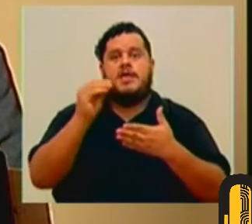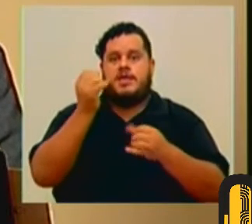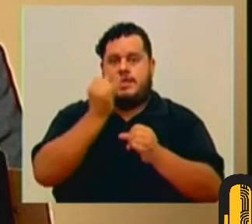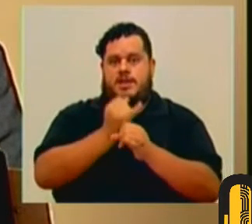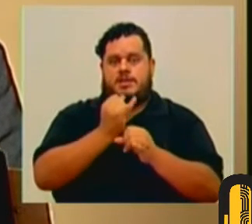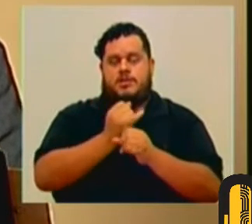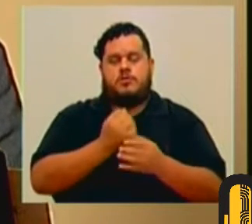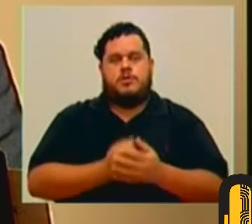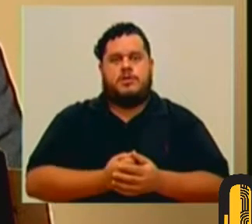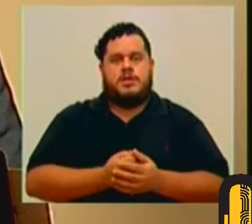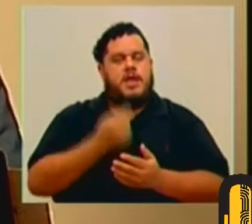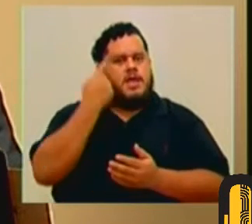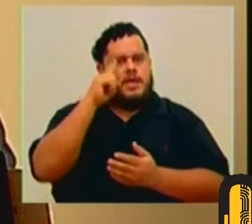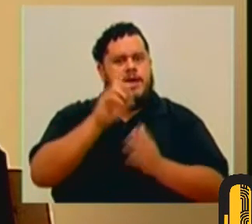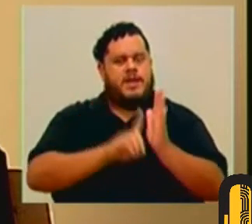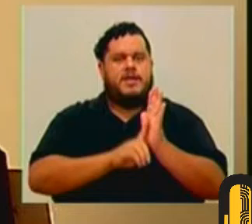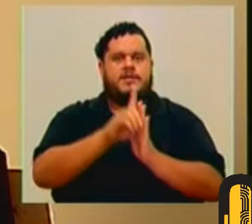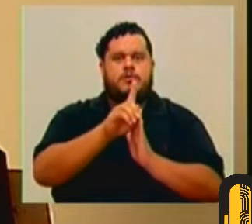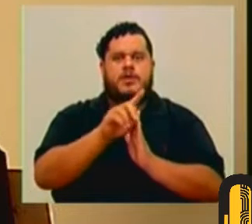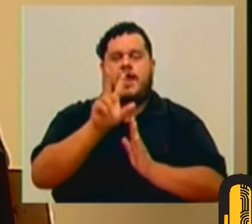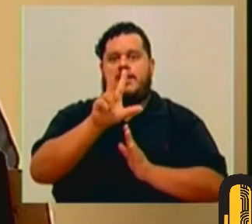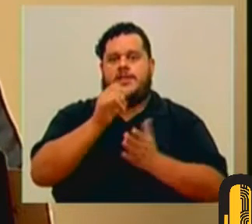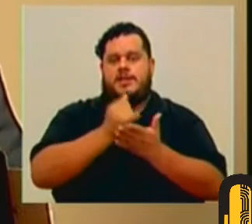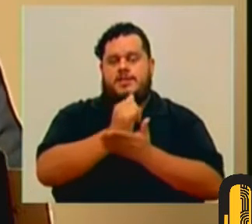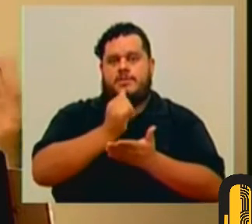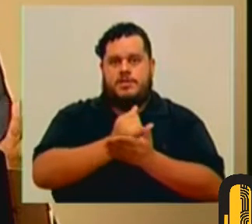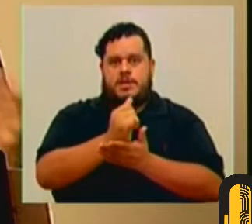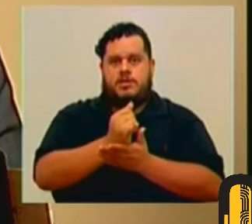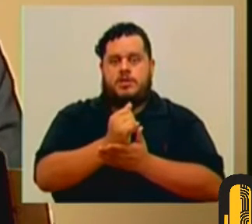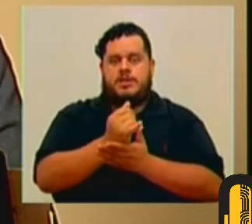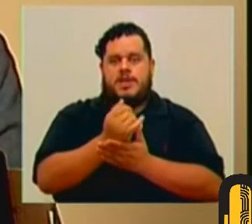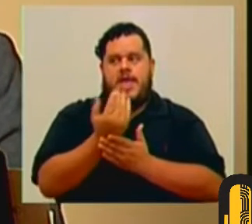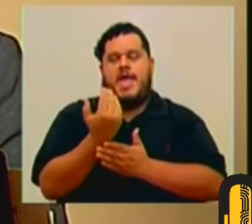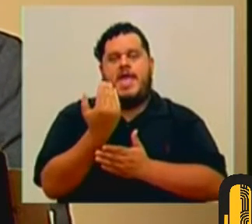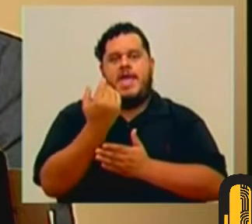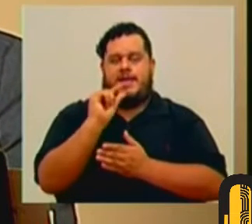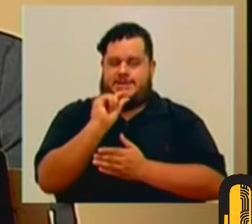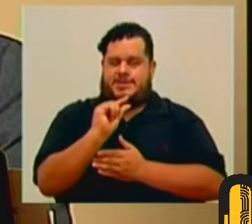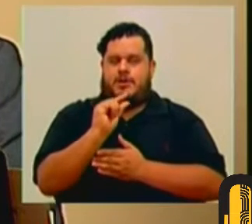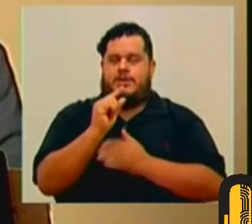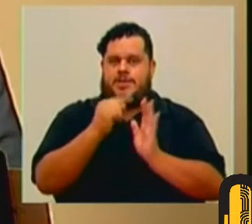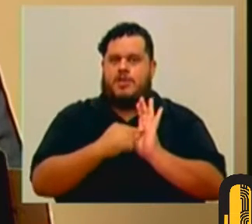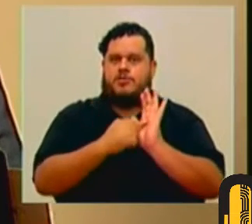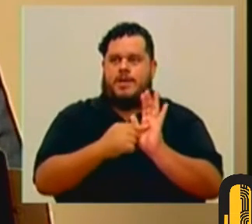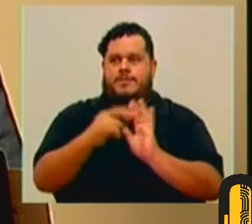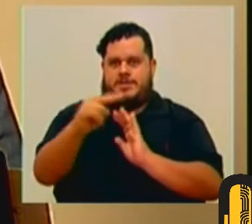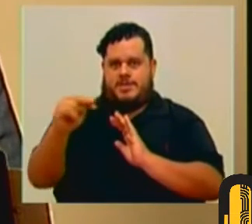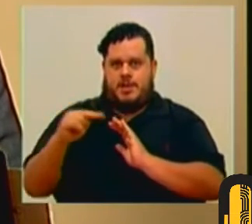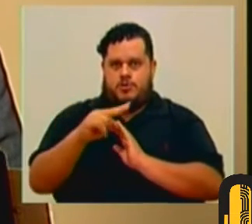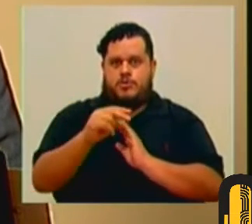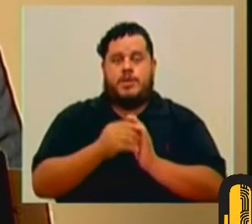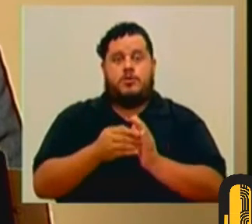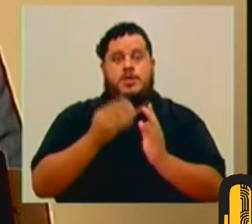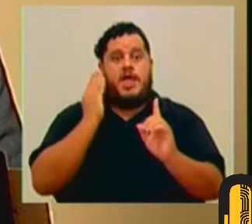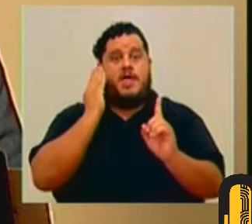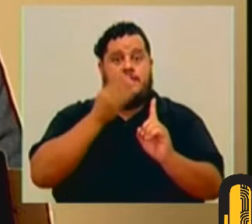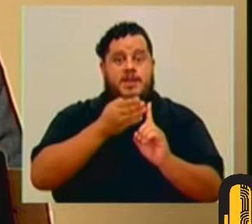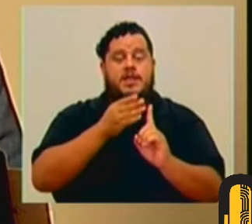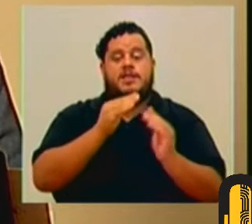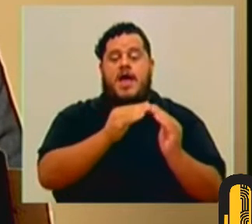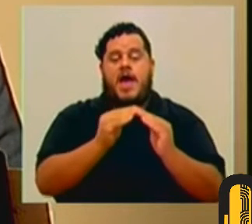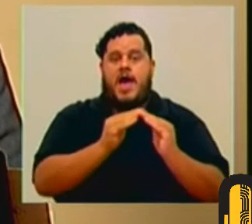instituciones para desarrollar tres investigaciones que ahorita los compañeros nos van a presentar, dirigidas a la